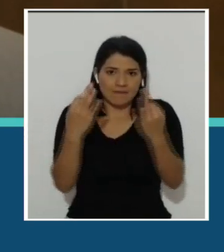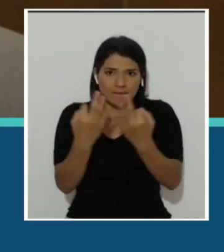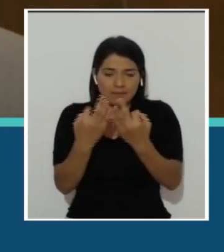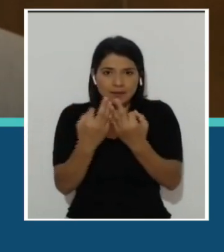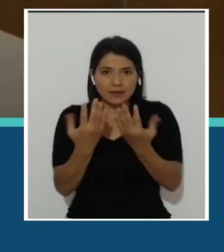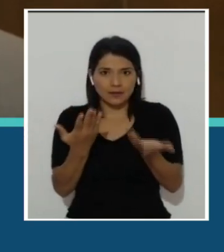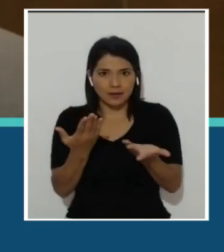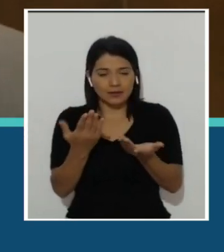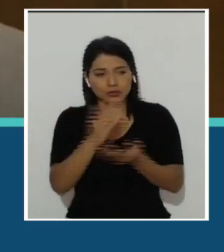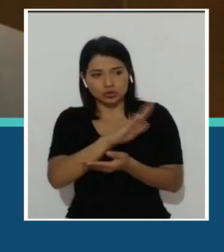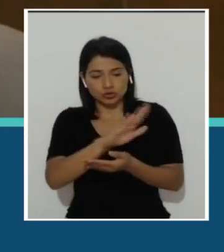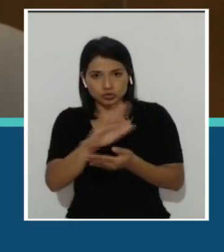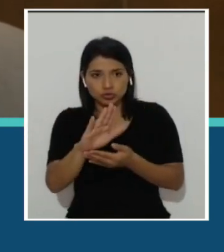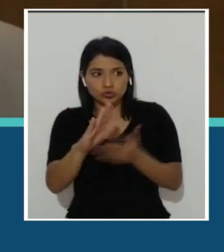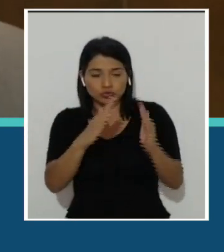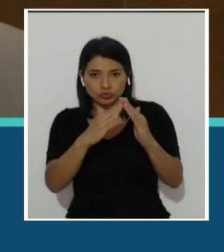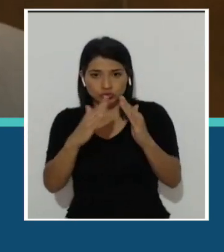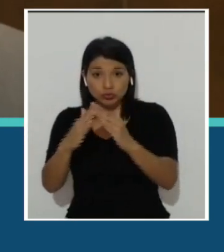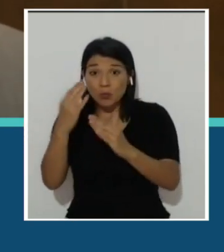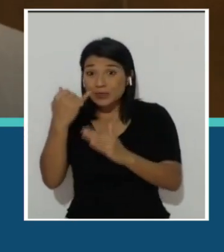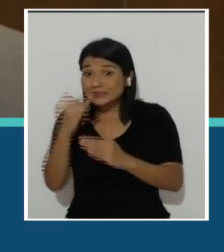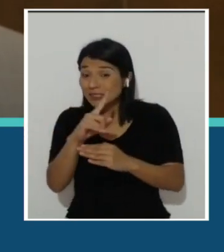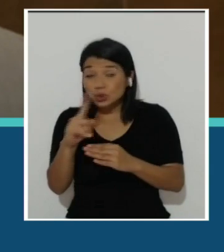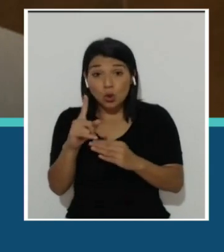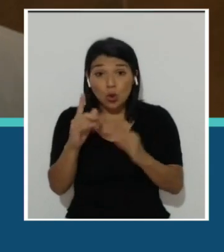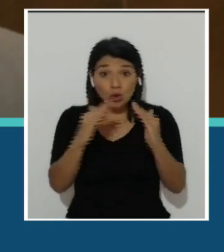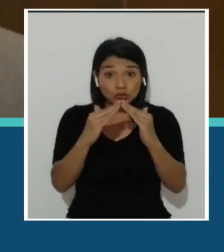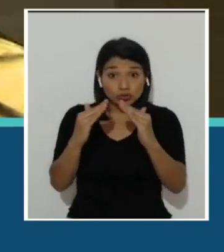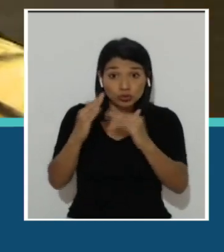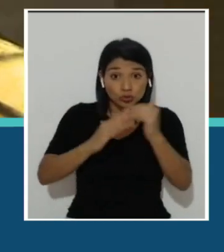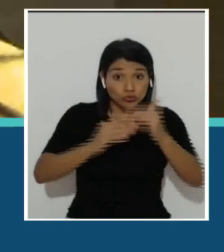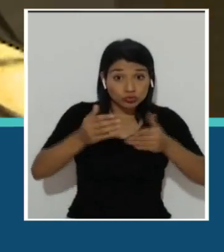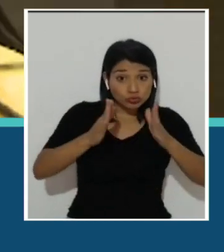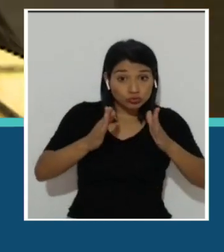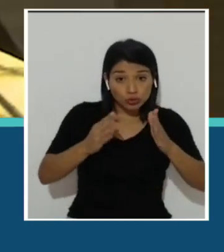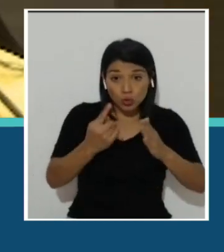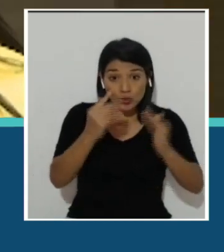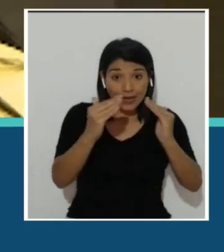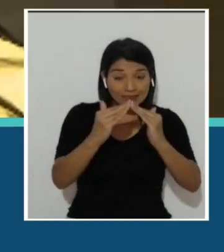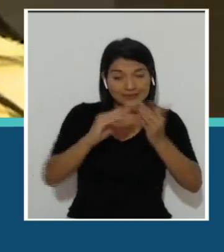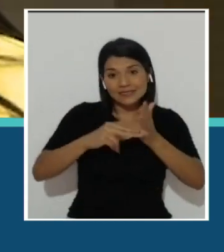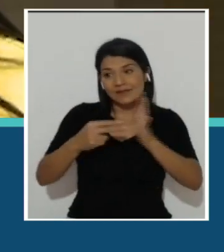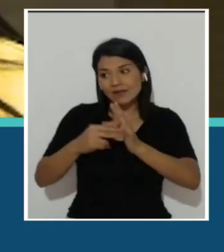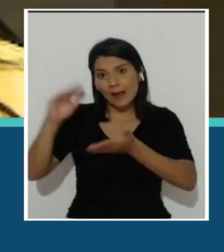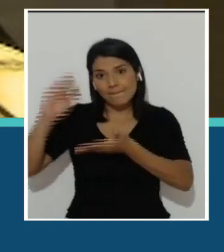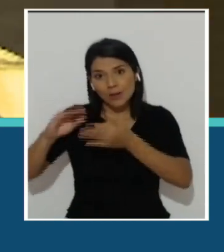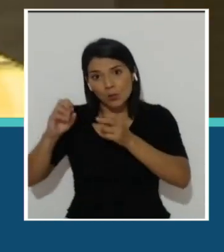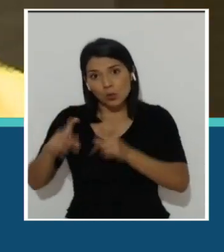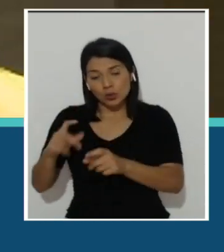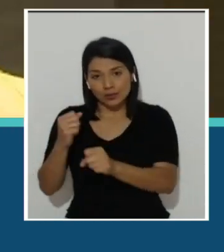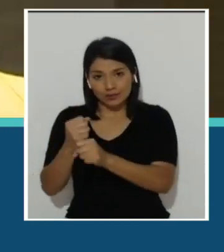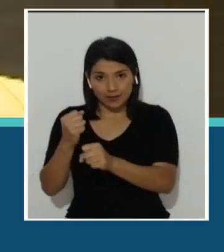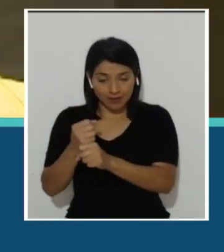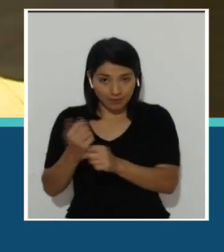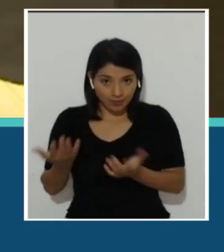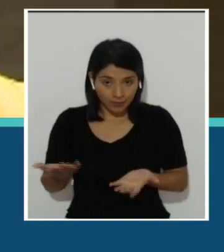que no se construye es una vivienda que no genera empleos en el sector privado para su construcción. Yo considero que hay